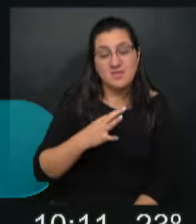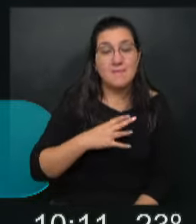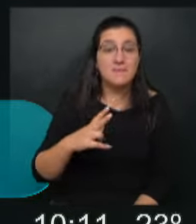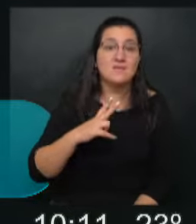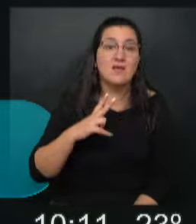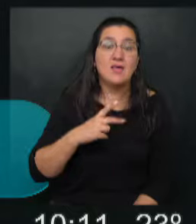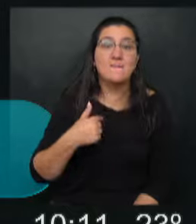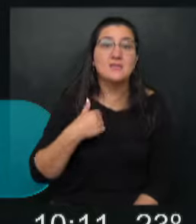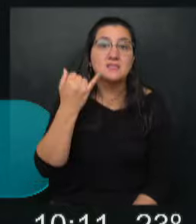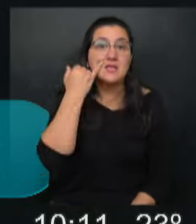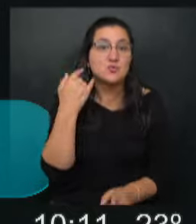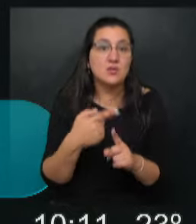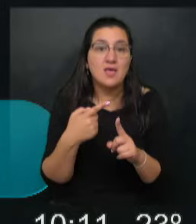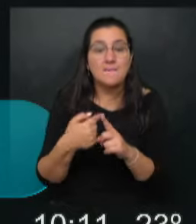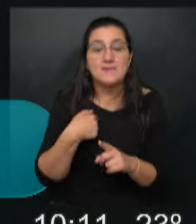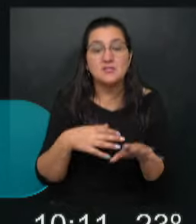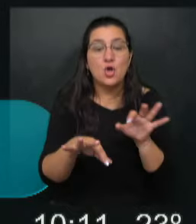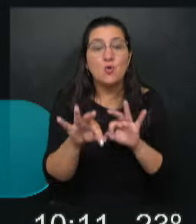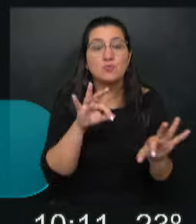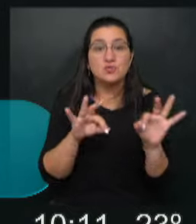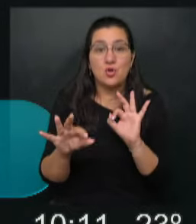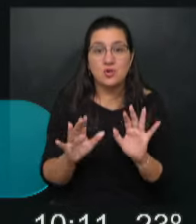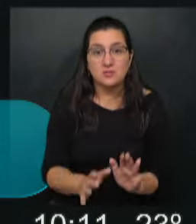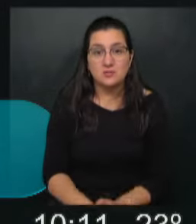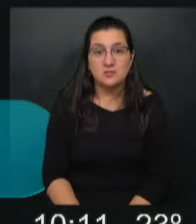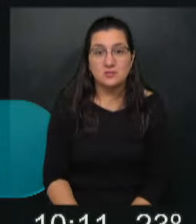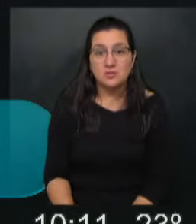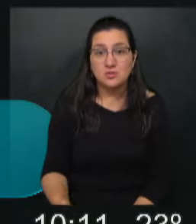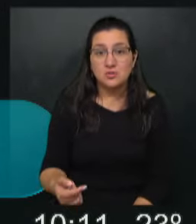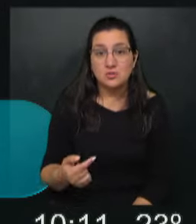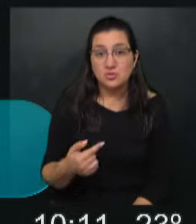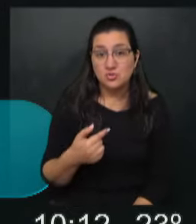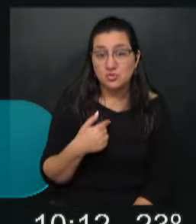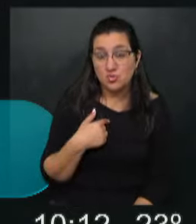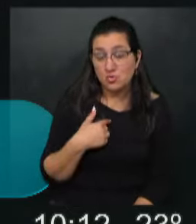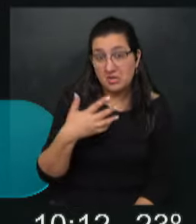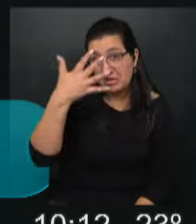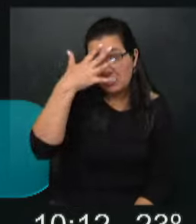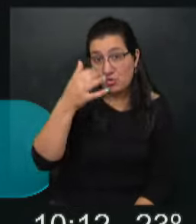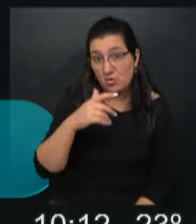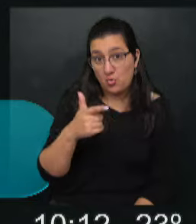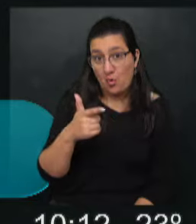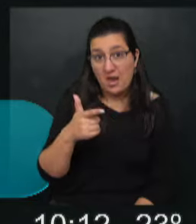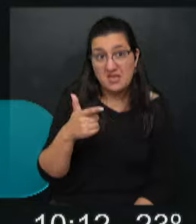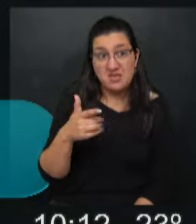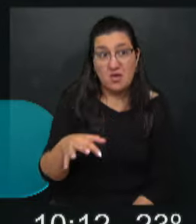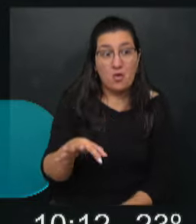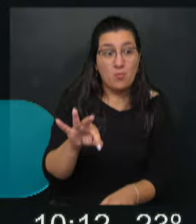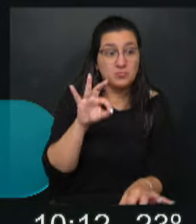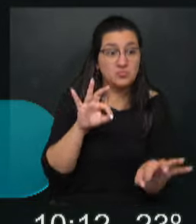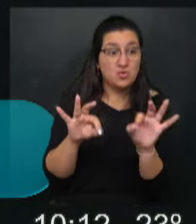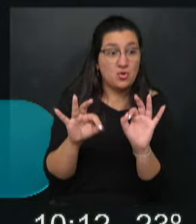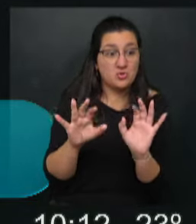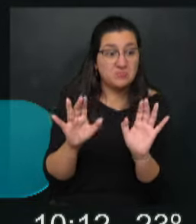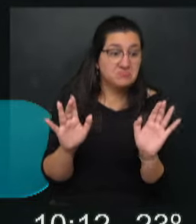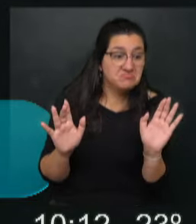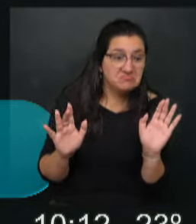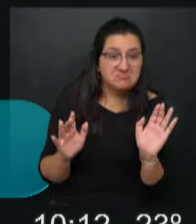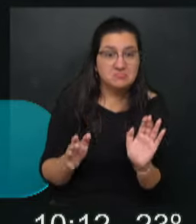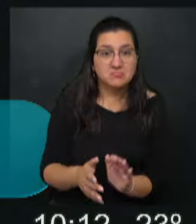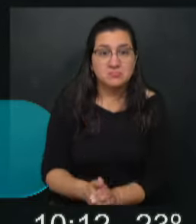mi sexualidad, sobre mis opciones en ese sentido, que yo no creo que sea ninguna opción. De tener alguna opción